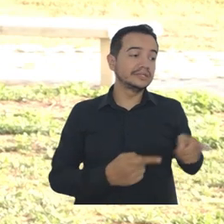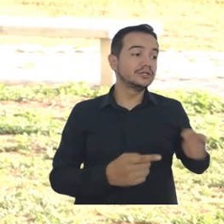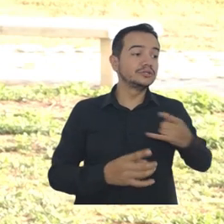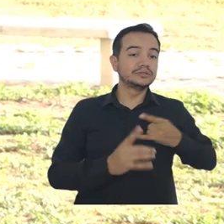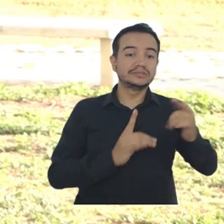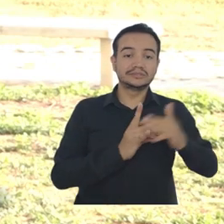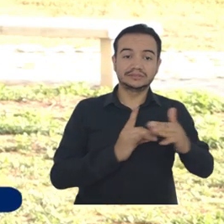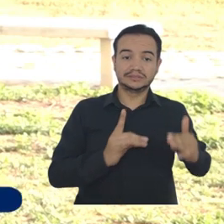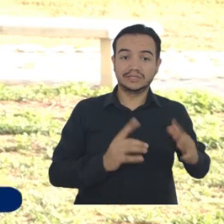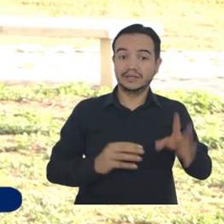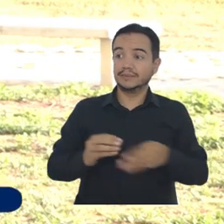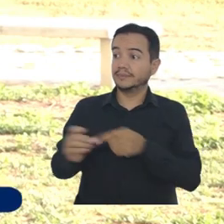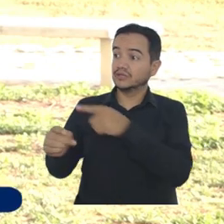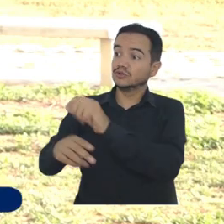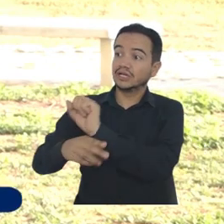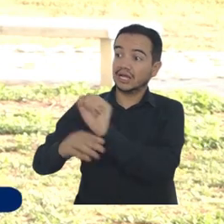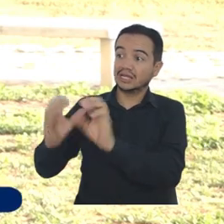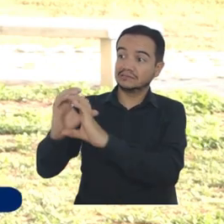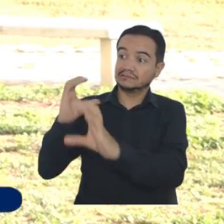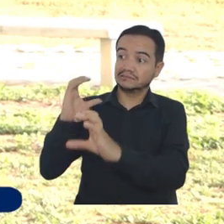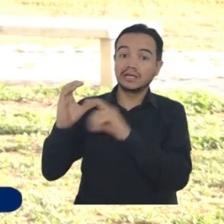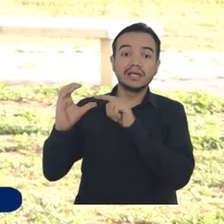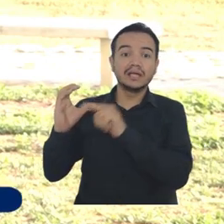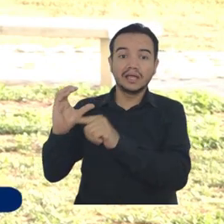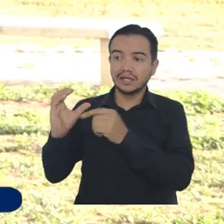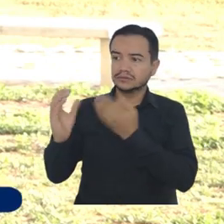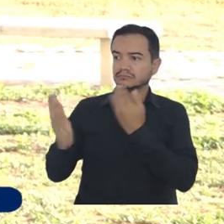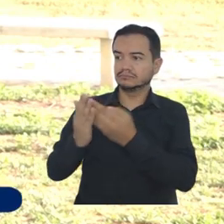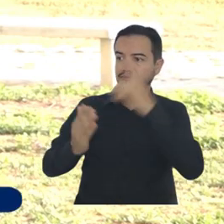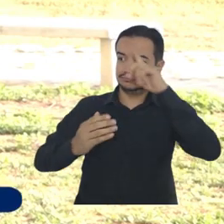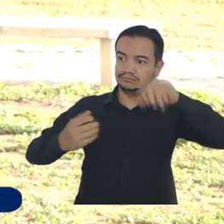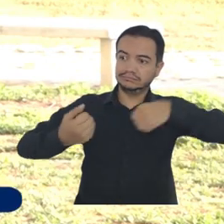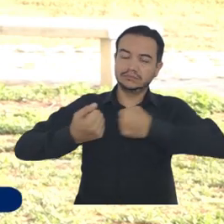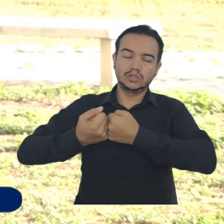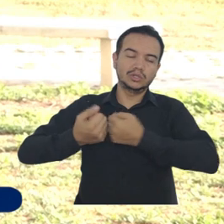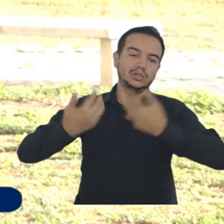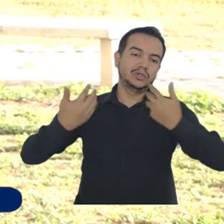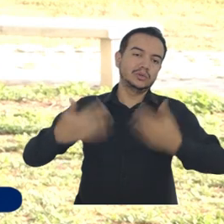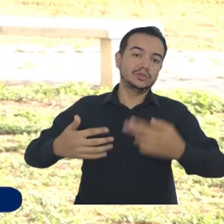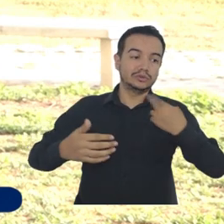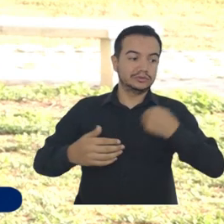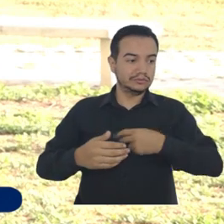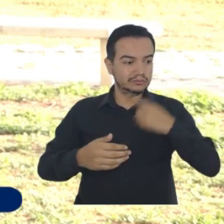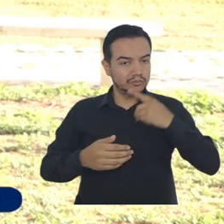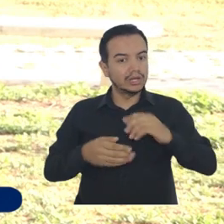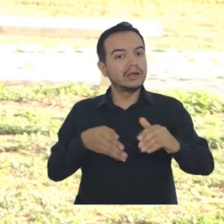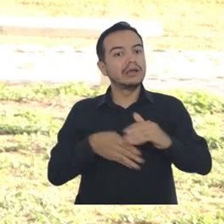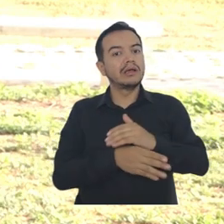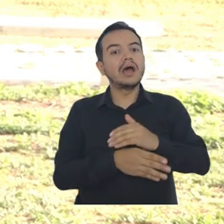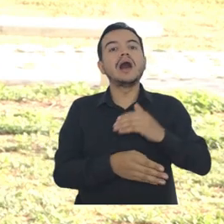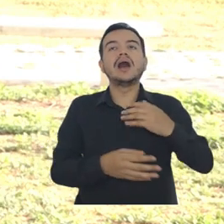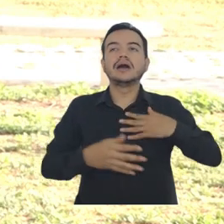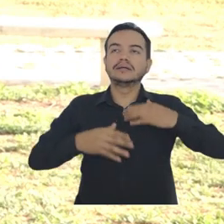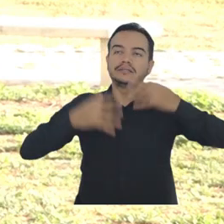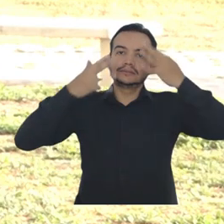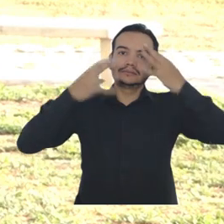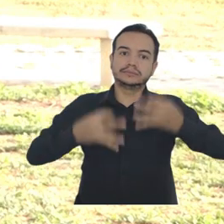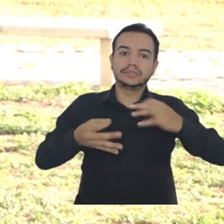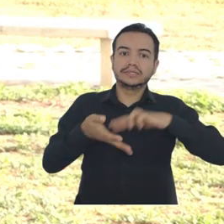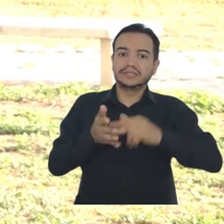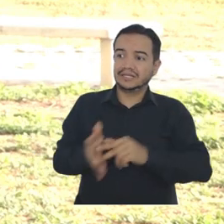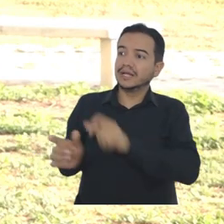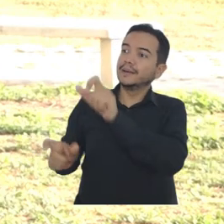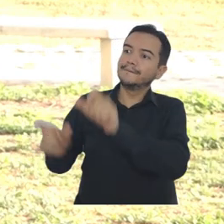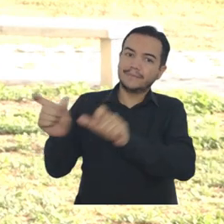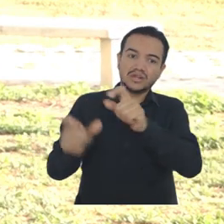y a la Universidad del Magdalena, que prestan toda su disposición con tal de que nosotros los jóvenes tengamos el acceso a la educación, es una